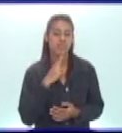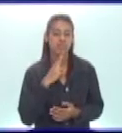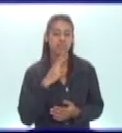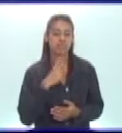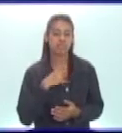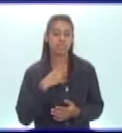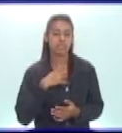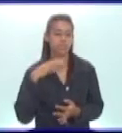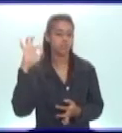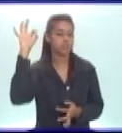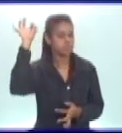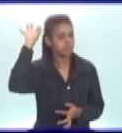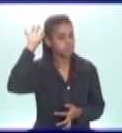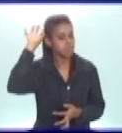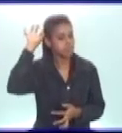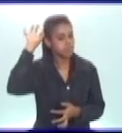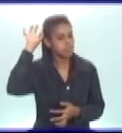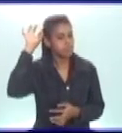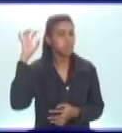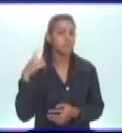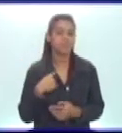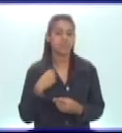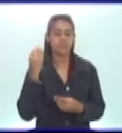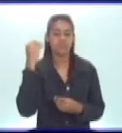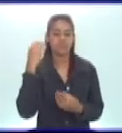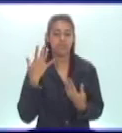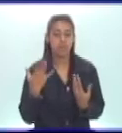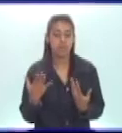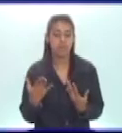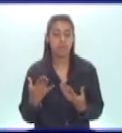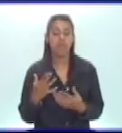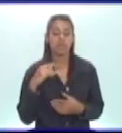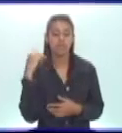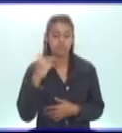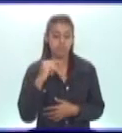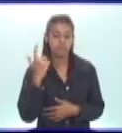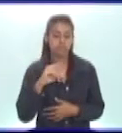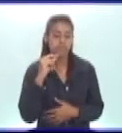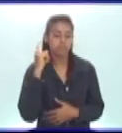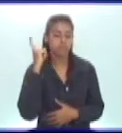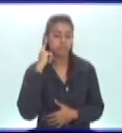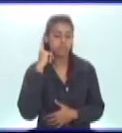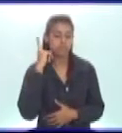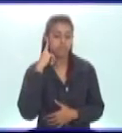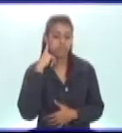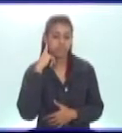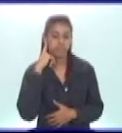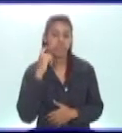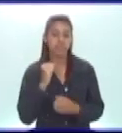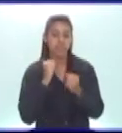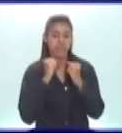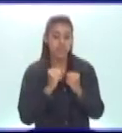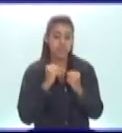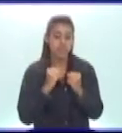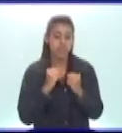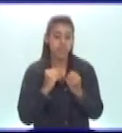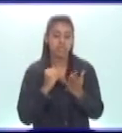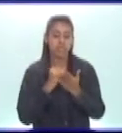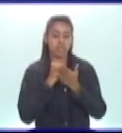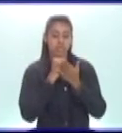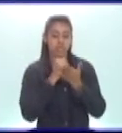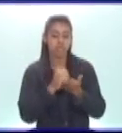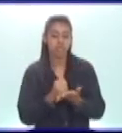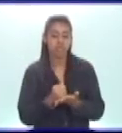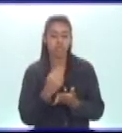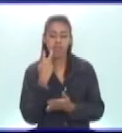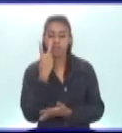implante coclear, ya que debemos tener presente la estimulación auditiva debe potenciar la rehabilitación óptima